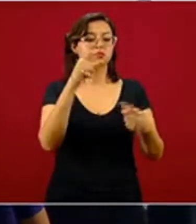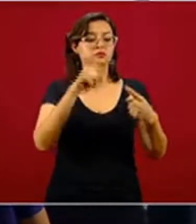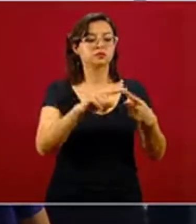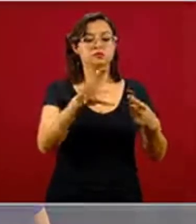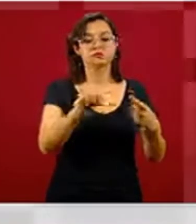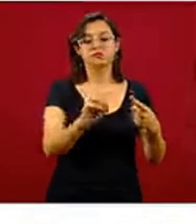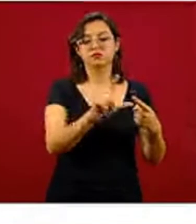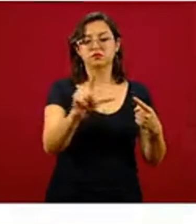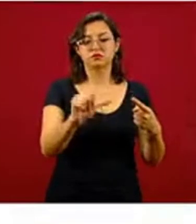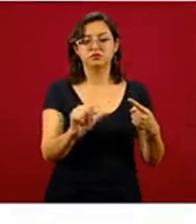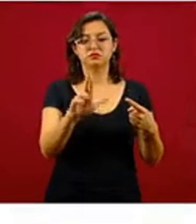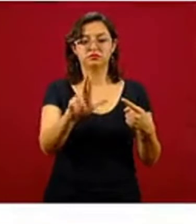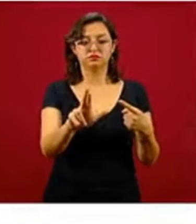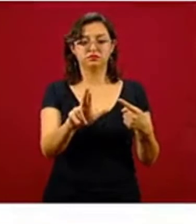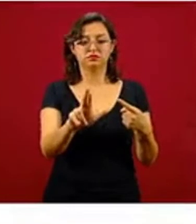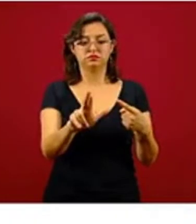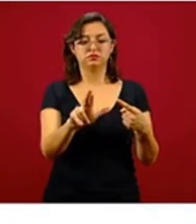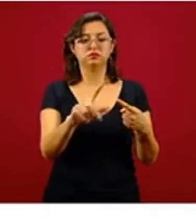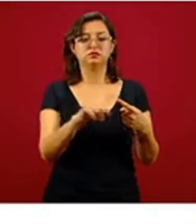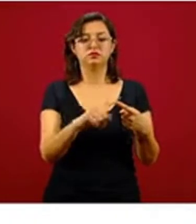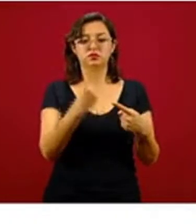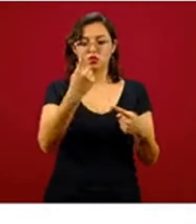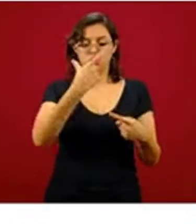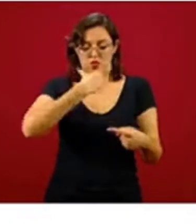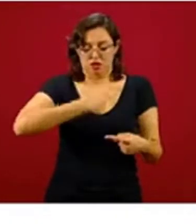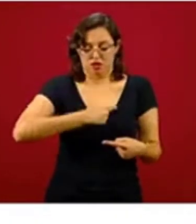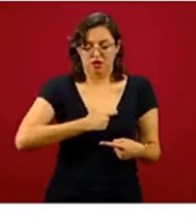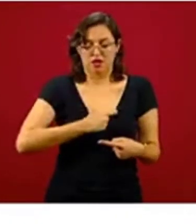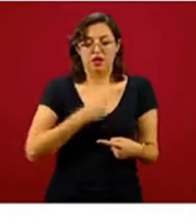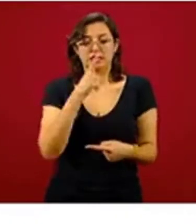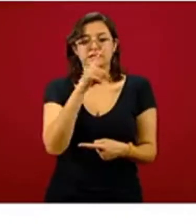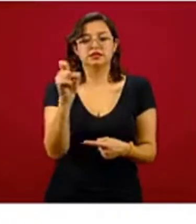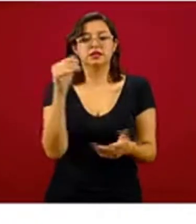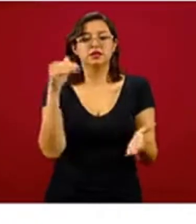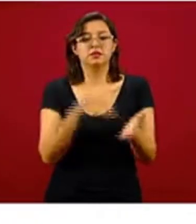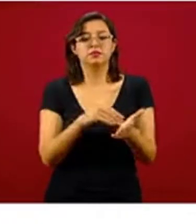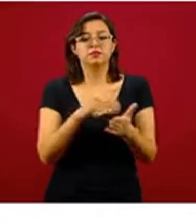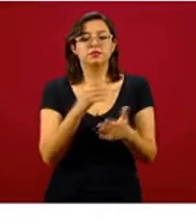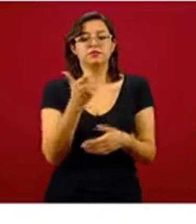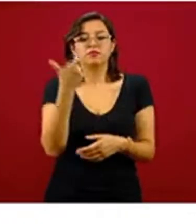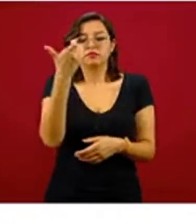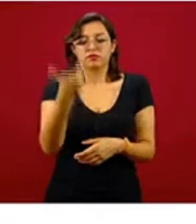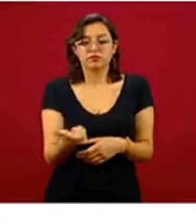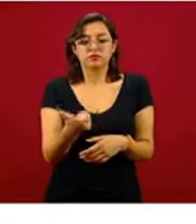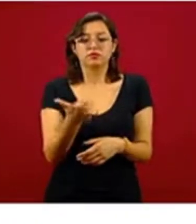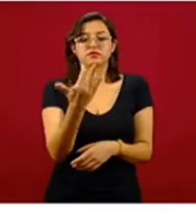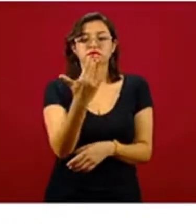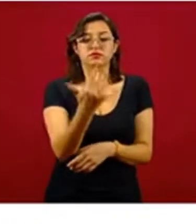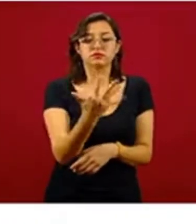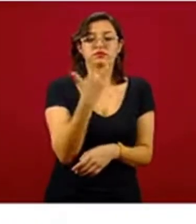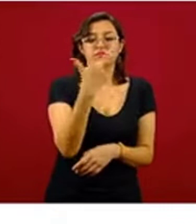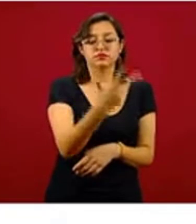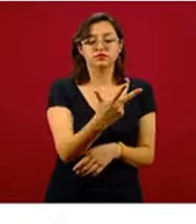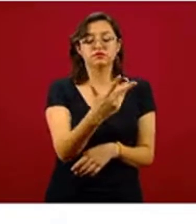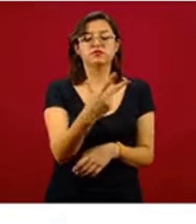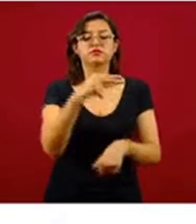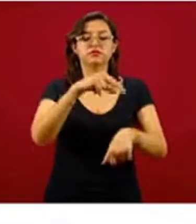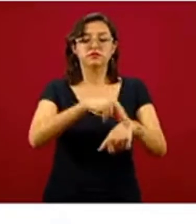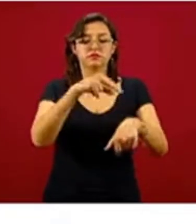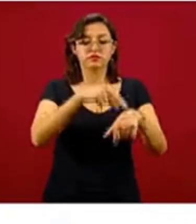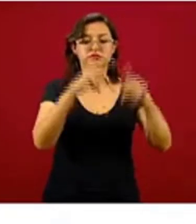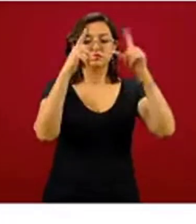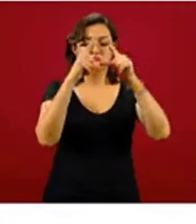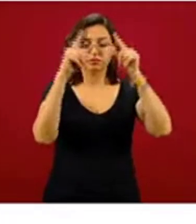collar, que componen una medalla y 100,000 pesos, a 58 médicos y enfermeras postulados